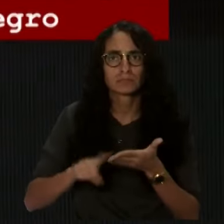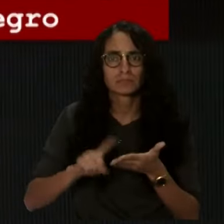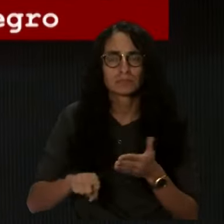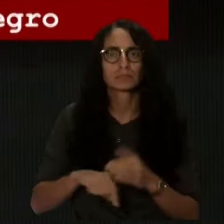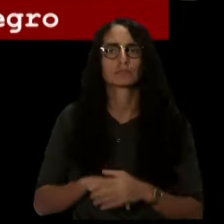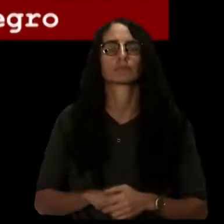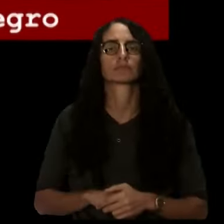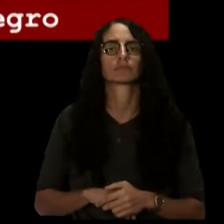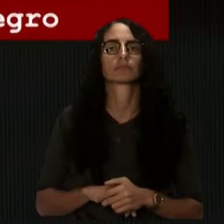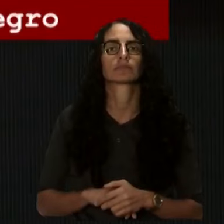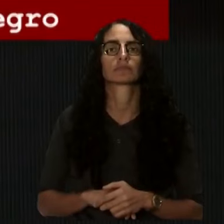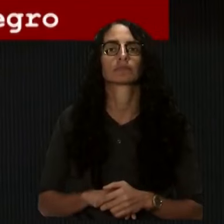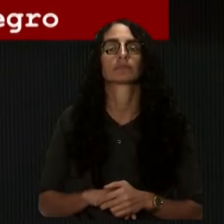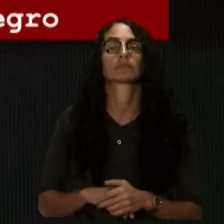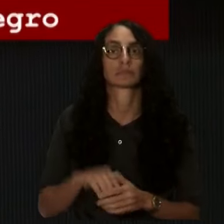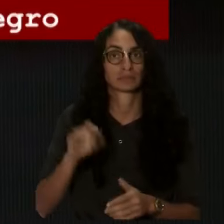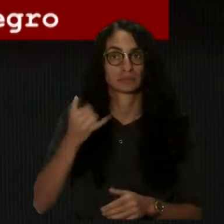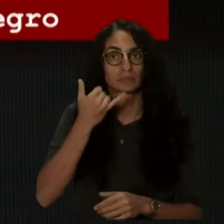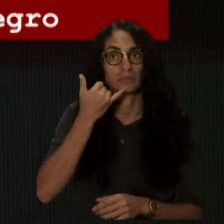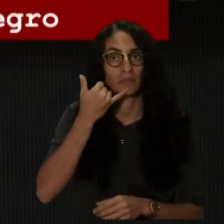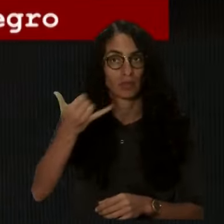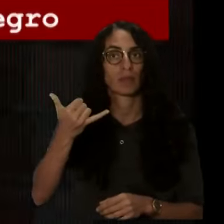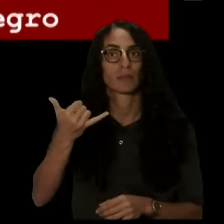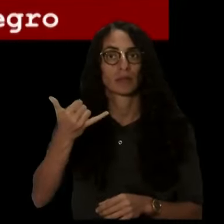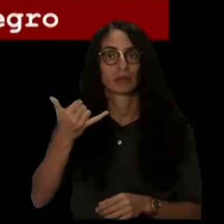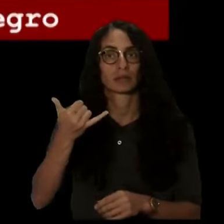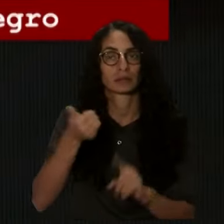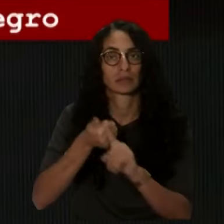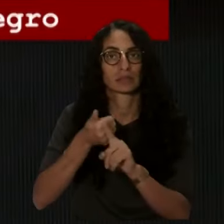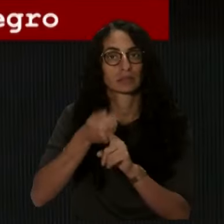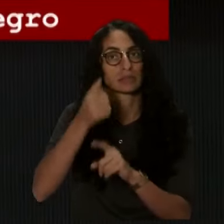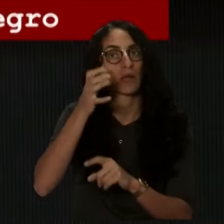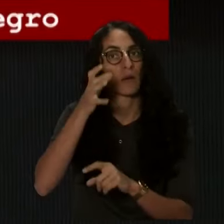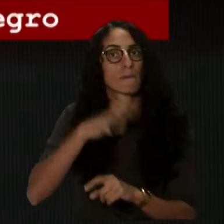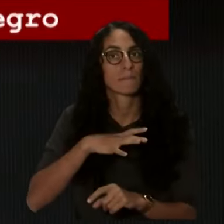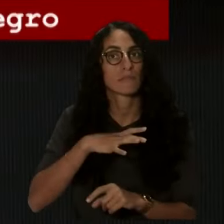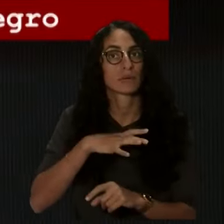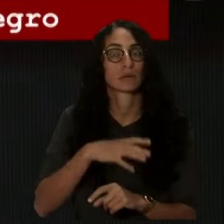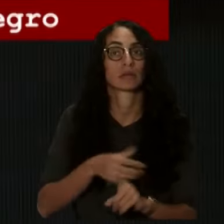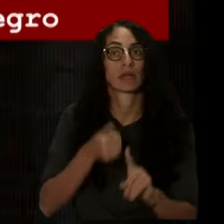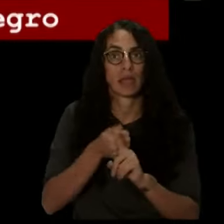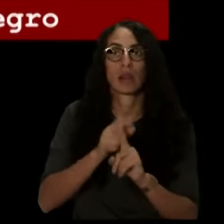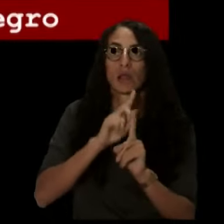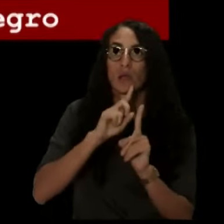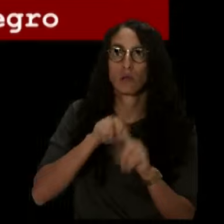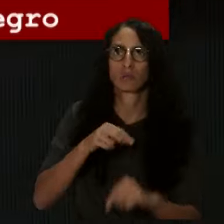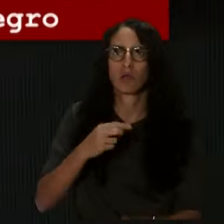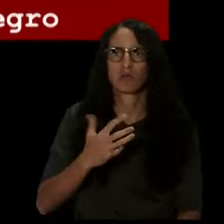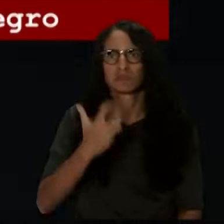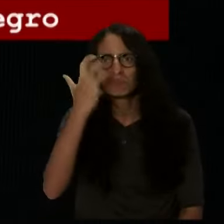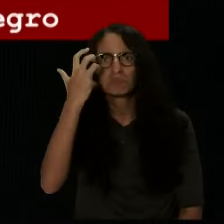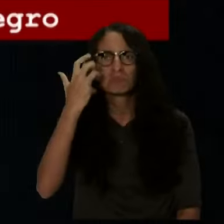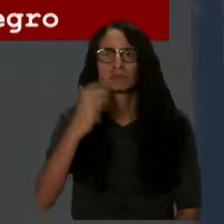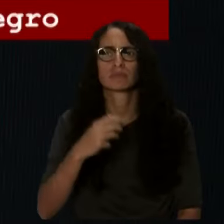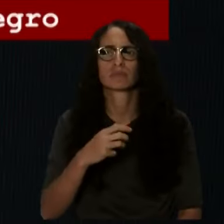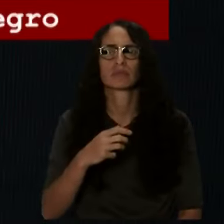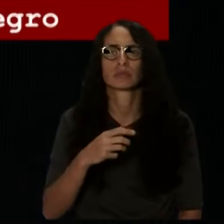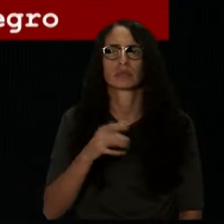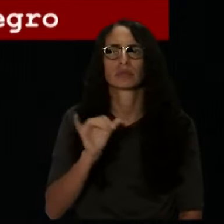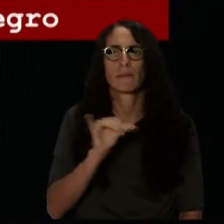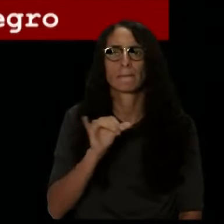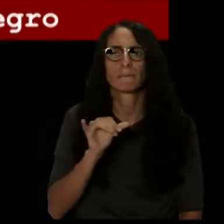investigación pues le hace una llamada telefónica a este individuo lo cual este contesta agresivamente y de